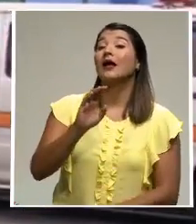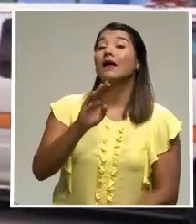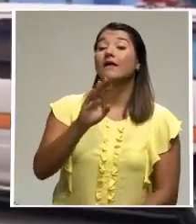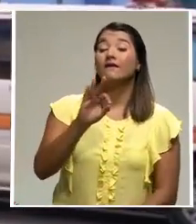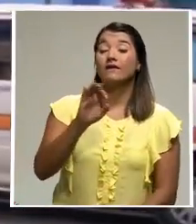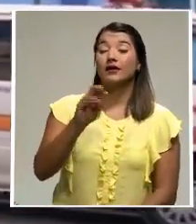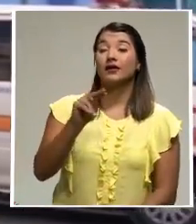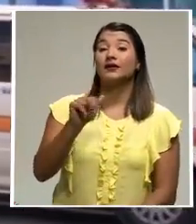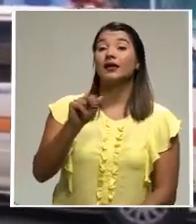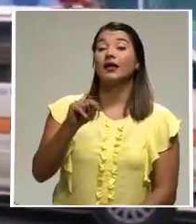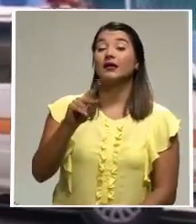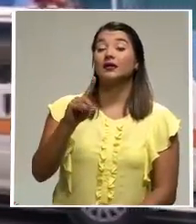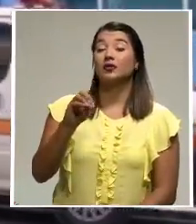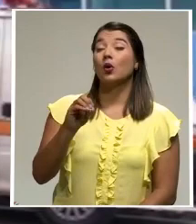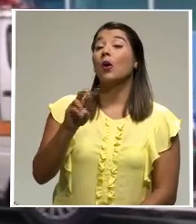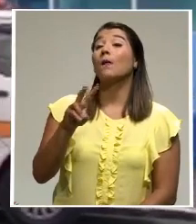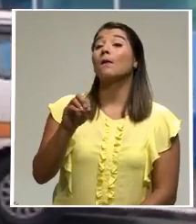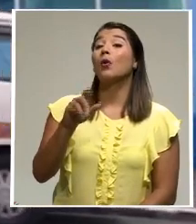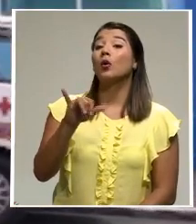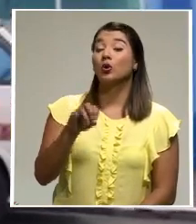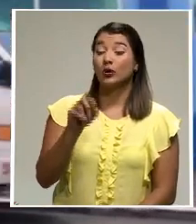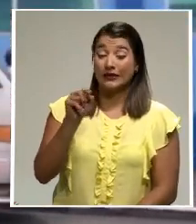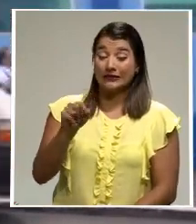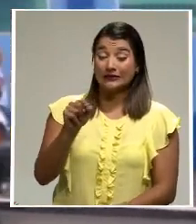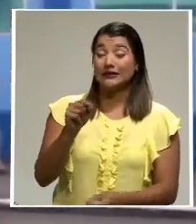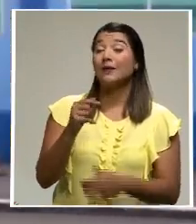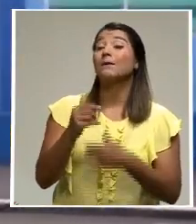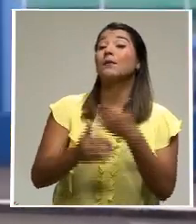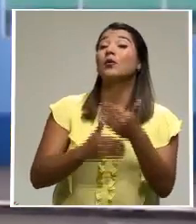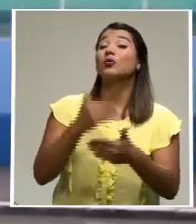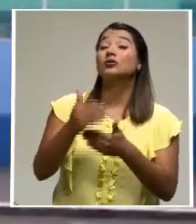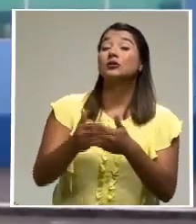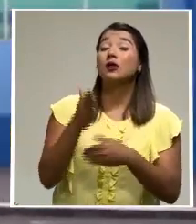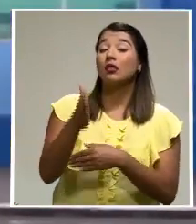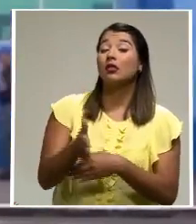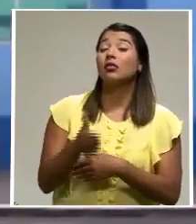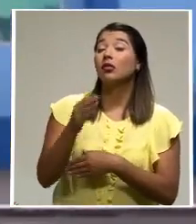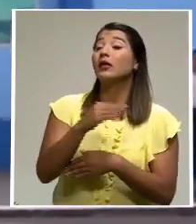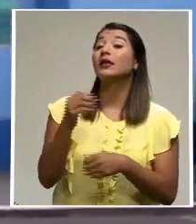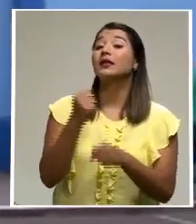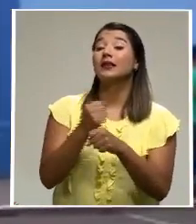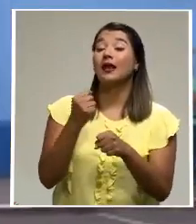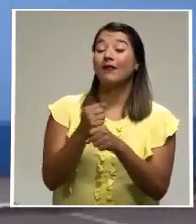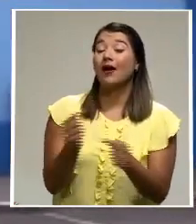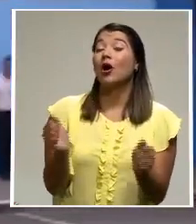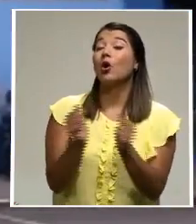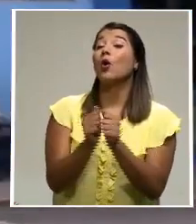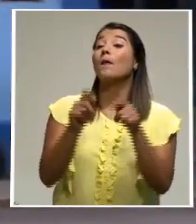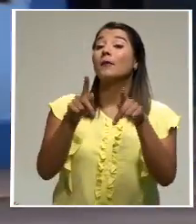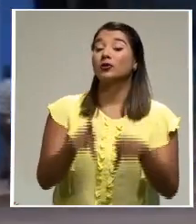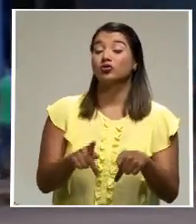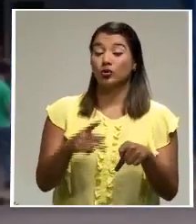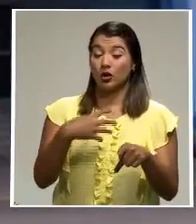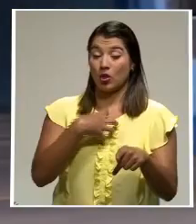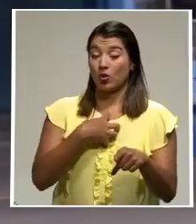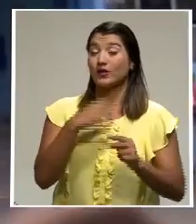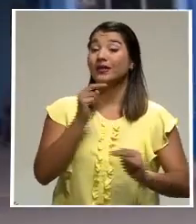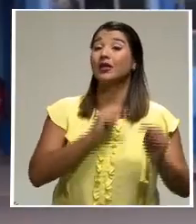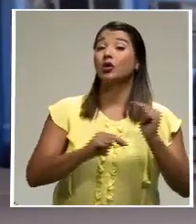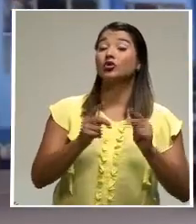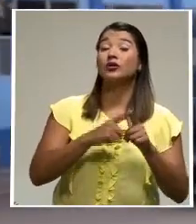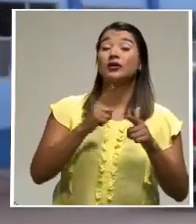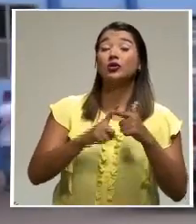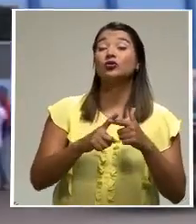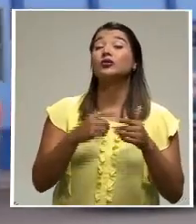hospitalario. Este proceso será paulatino y se va a trabajar de la mano con los usuarios, es decir, a los pacientes se les va a estar llamando